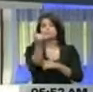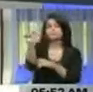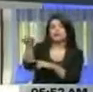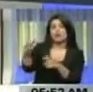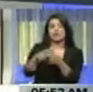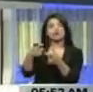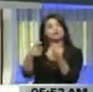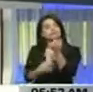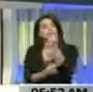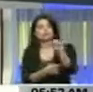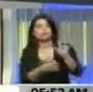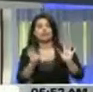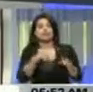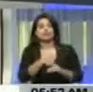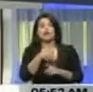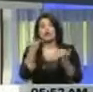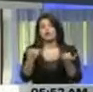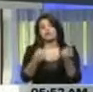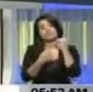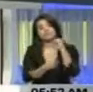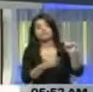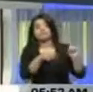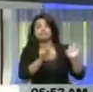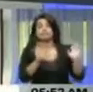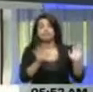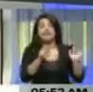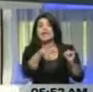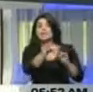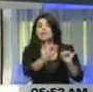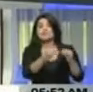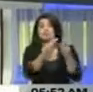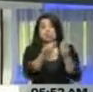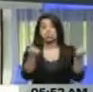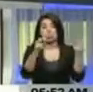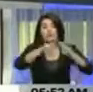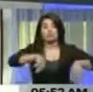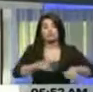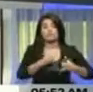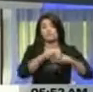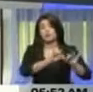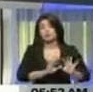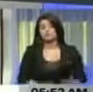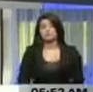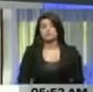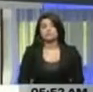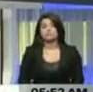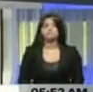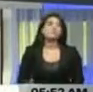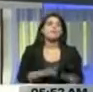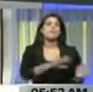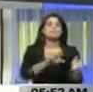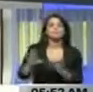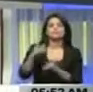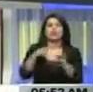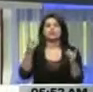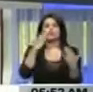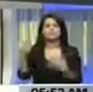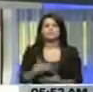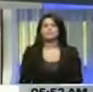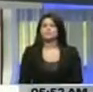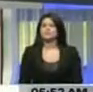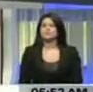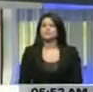ahora se convirtieron en un cero a la izquierda, ellos se autodisolvieron, así lo dijo el jefe de Estado. Vamos ahora, ¿qué tenemos, Jonathan?